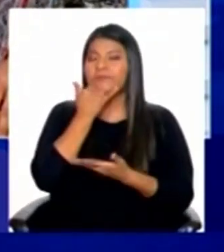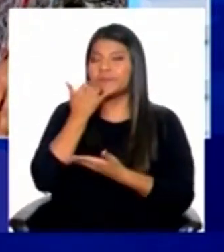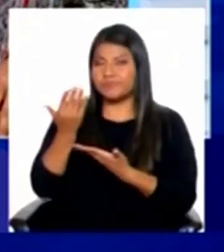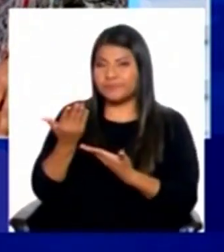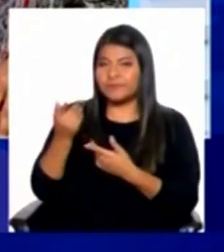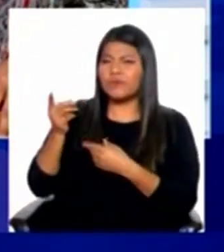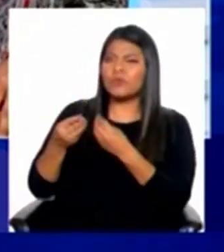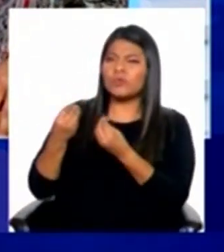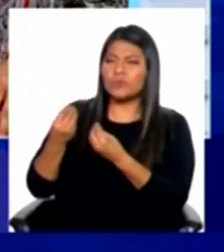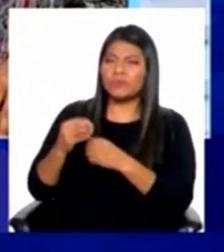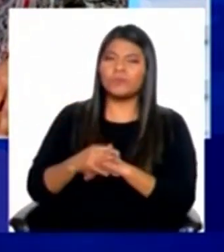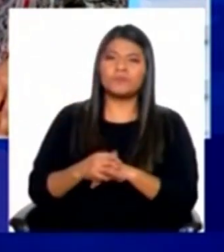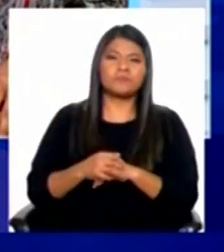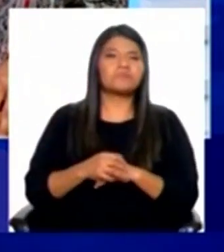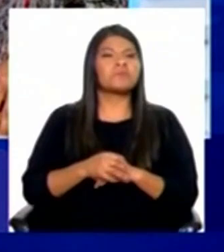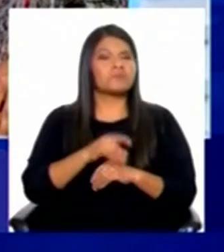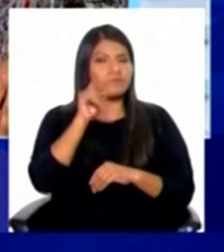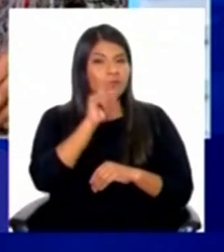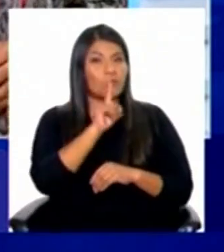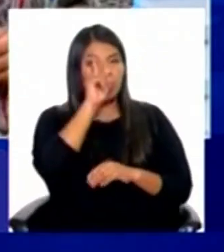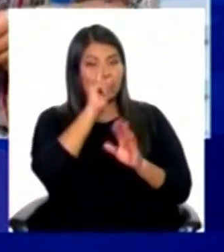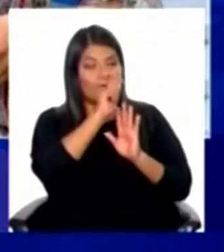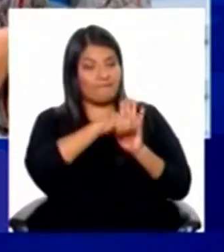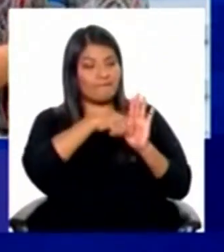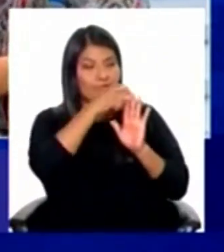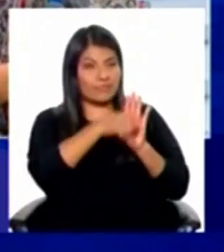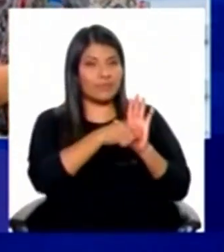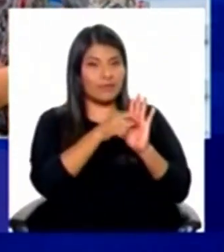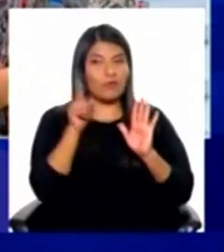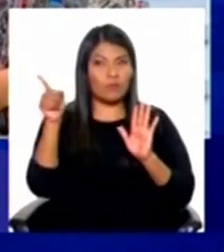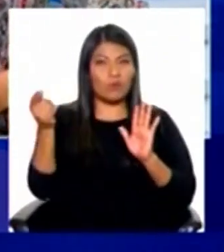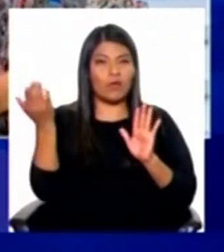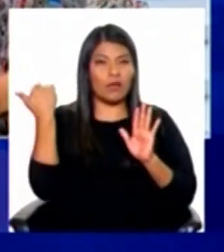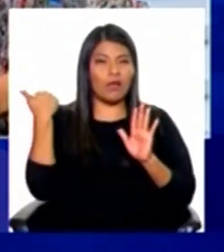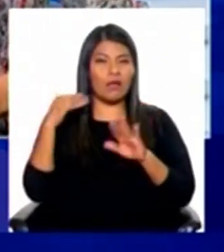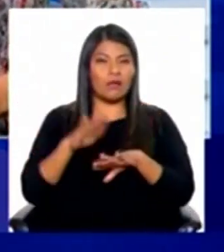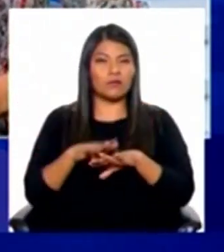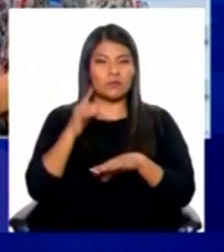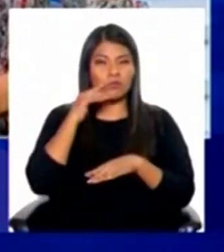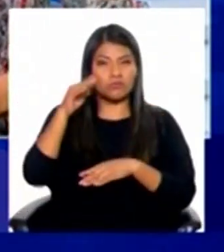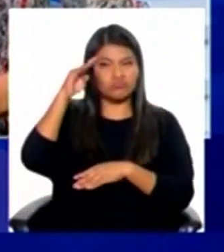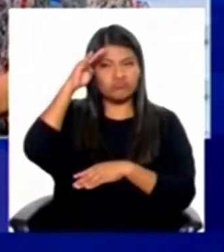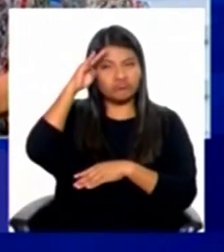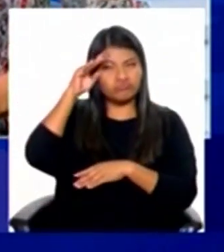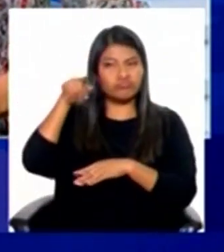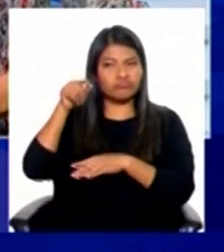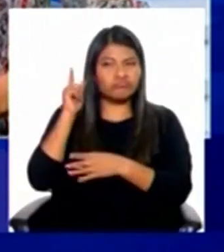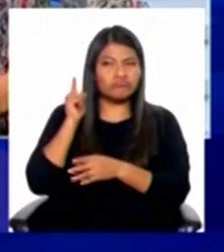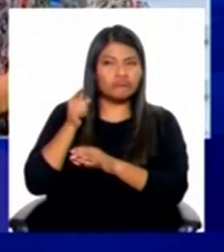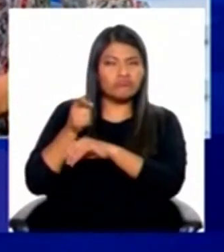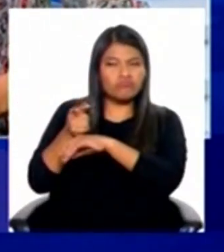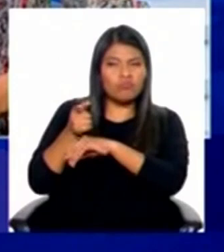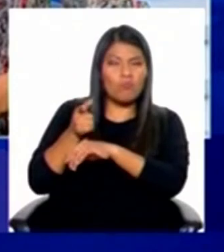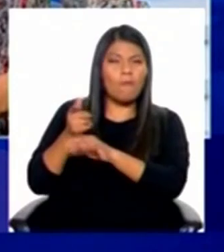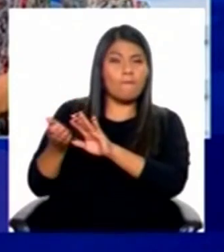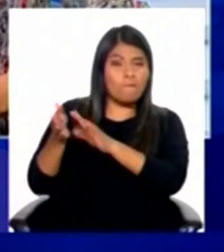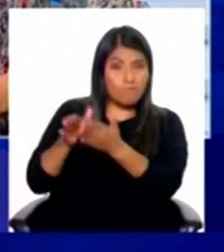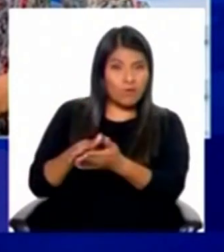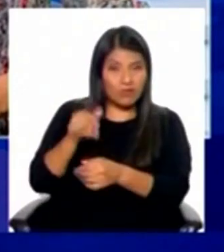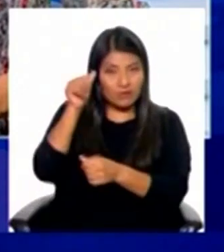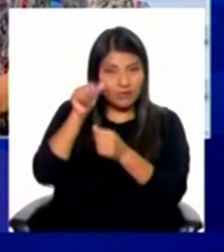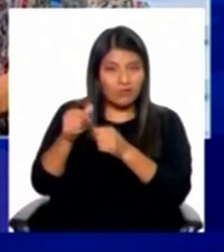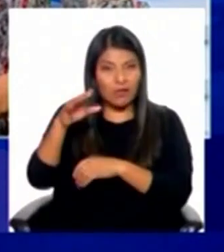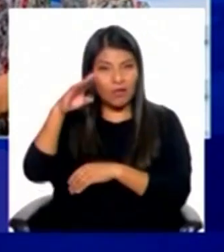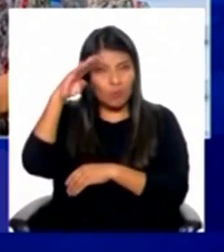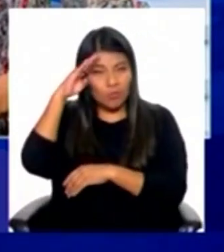delitos que él había cometido. Tenemos nada menos que un video, por ejemplo, en la que él da muerte a un sereno y es lo que causó realmente la indignación